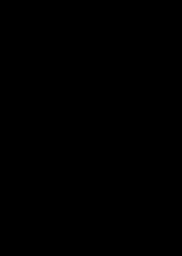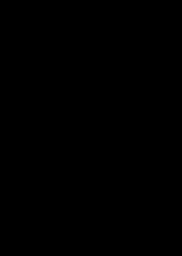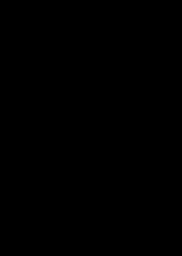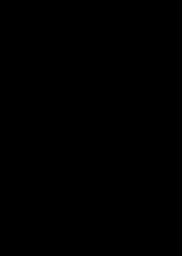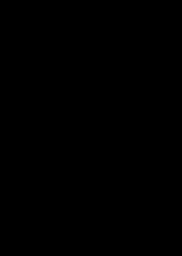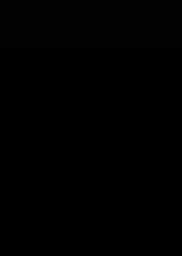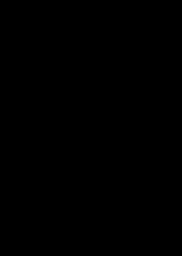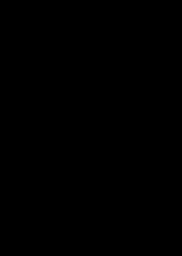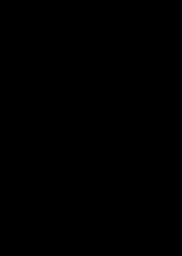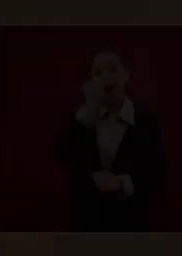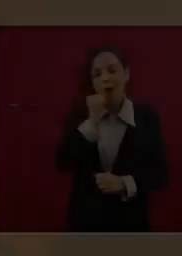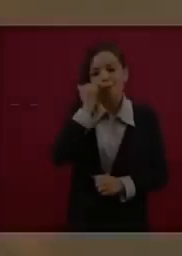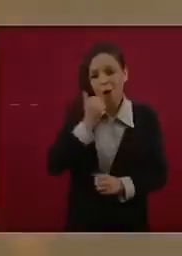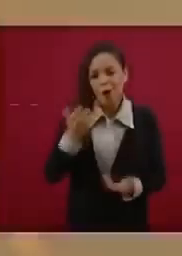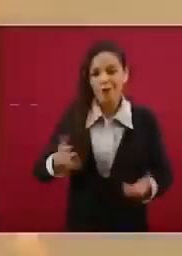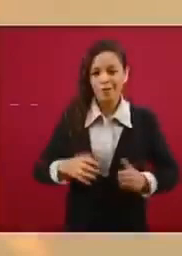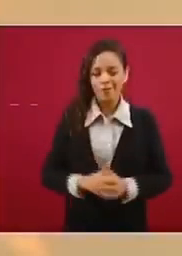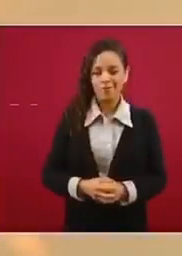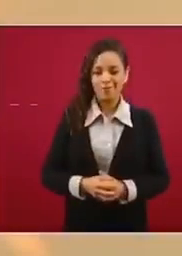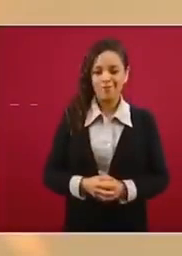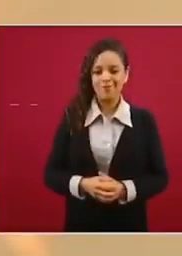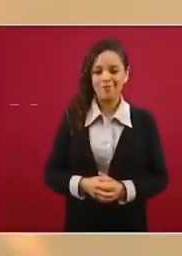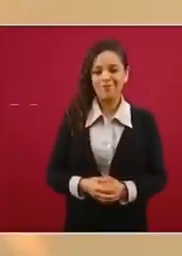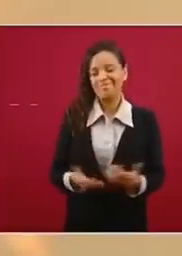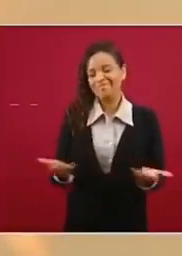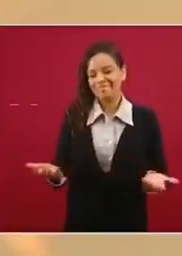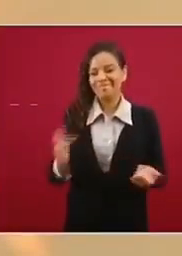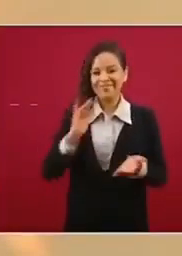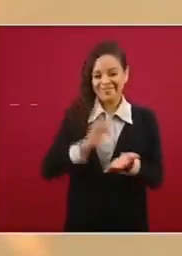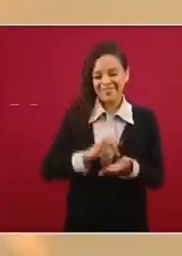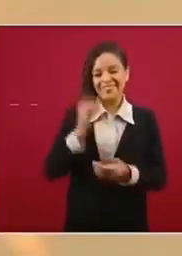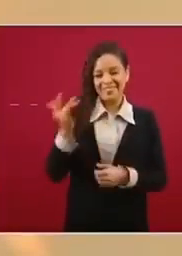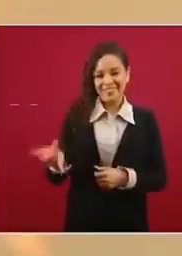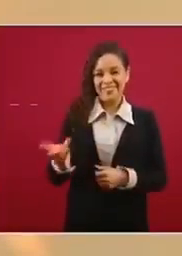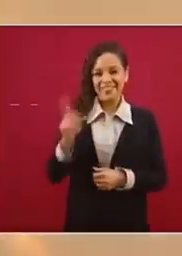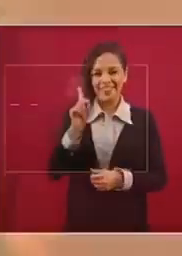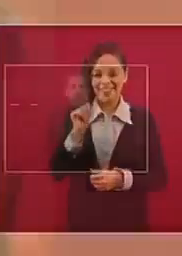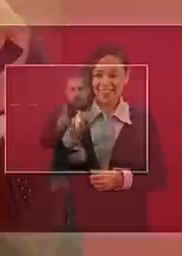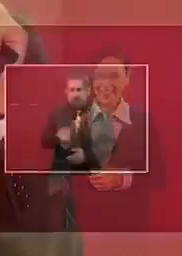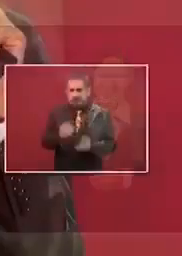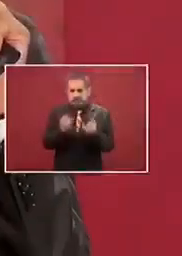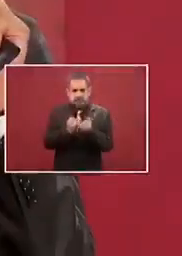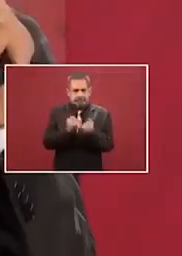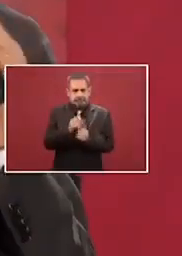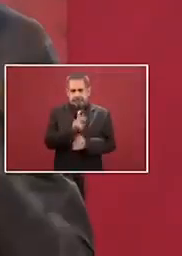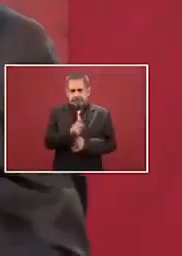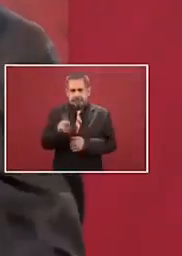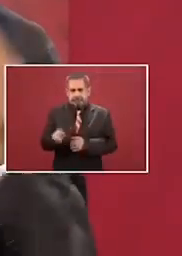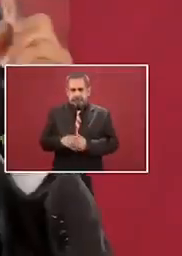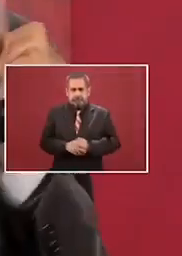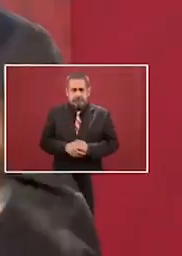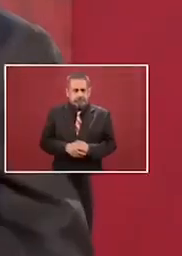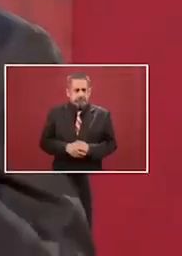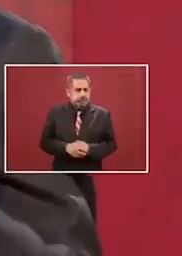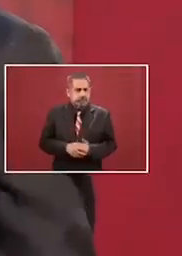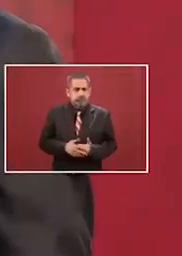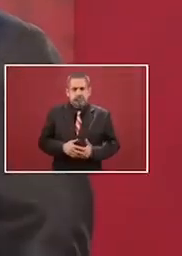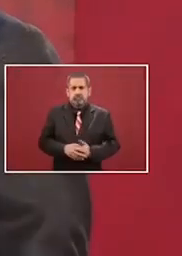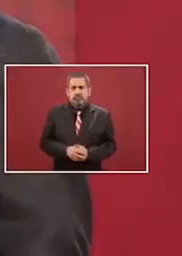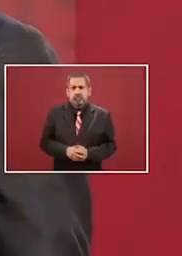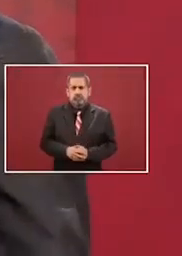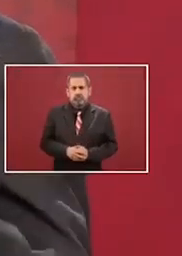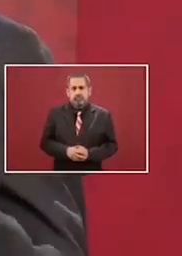50 mil. El gobierno debió haber frenado la pandemia, pero más de 50 veces nos mintieron,